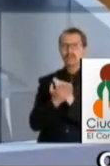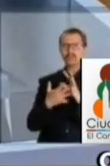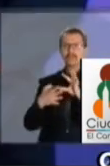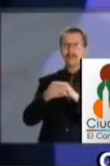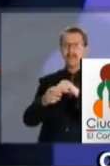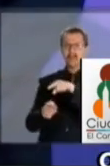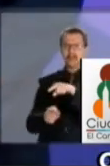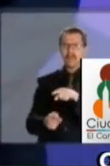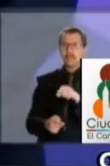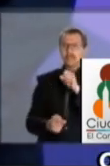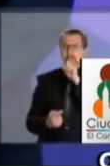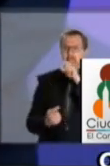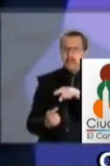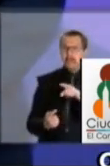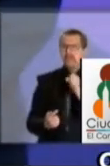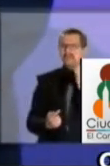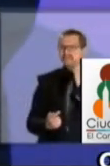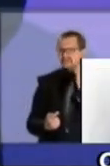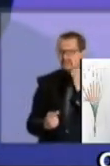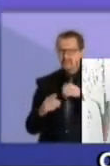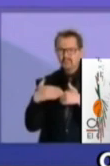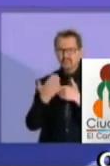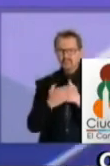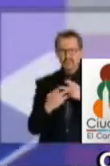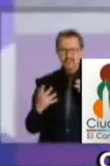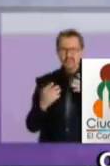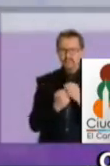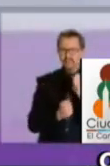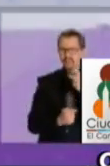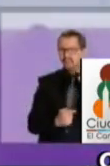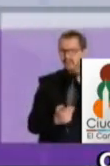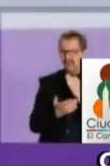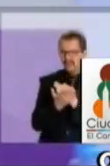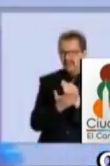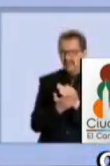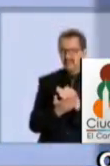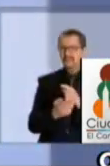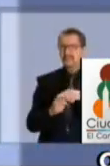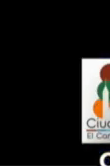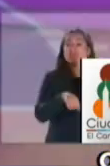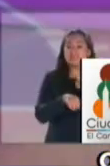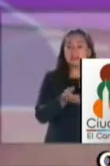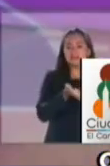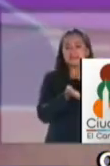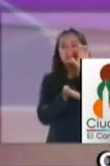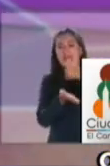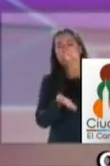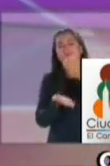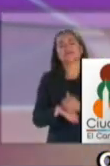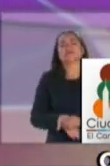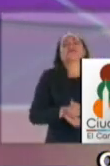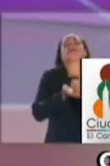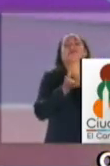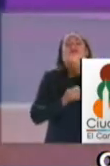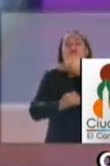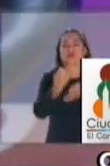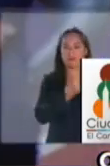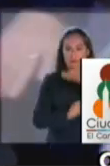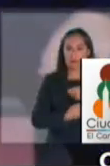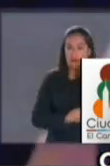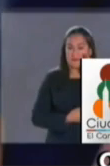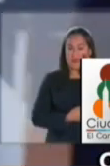crece, podría significar una losa para sus aspiraciones, porque Nestora, ya lo anunció, va